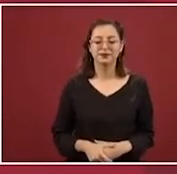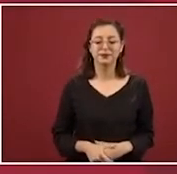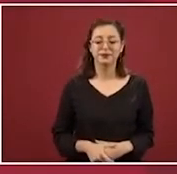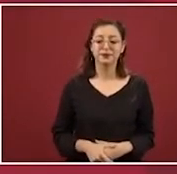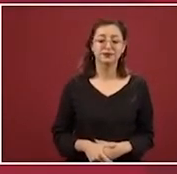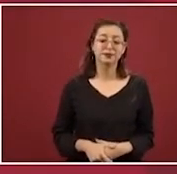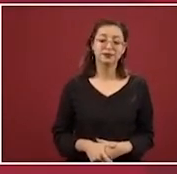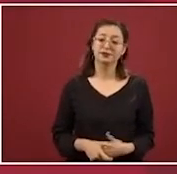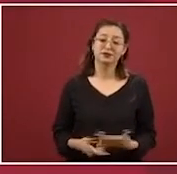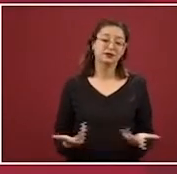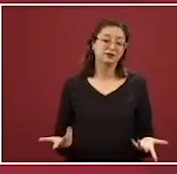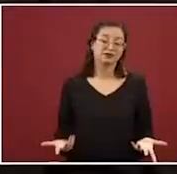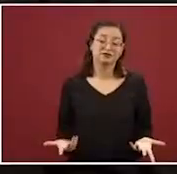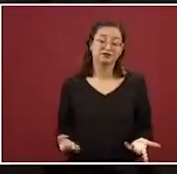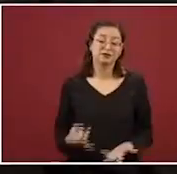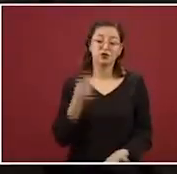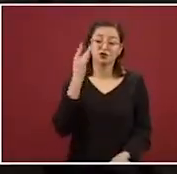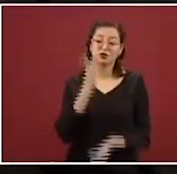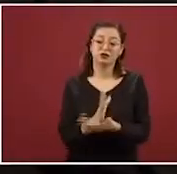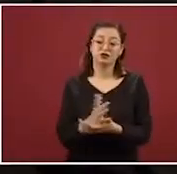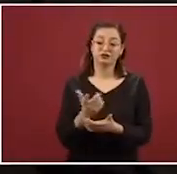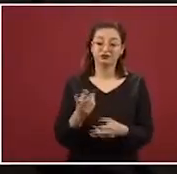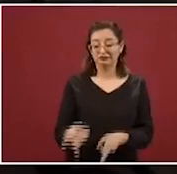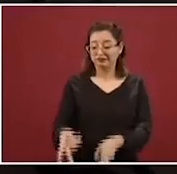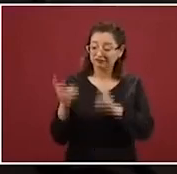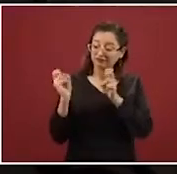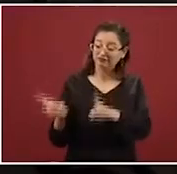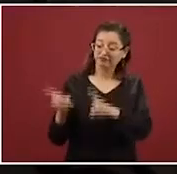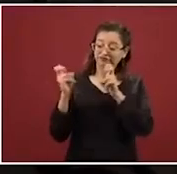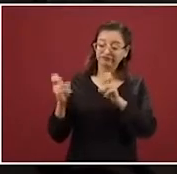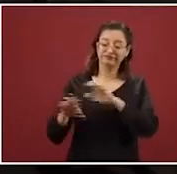Sencillamente ya se acabó la robadera